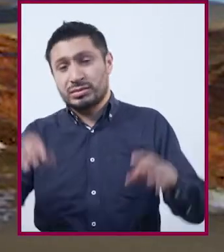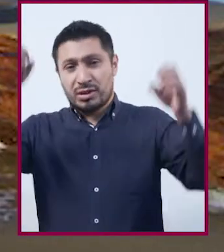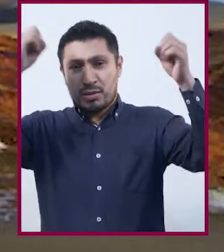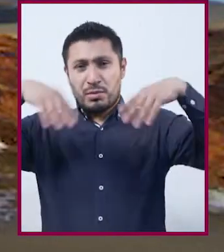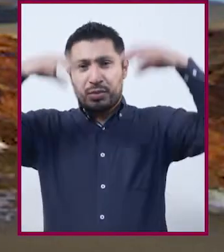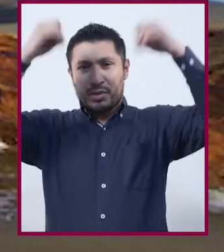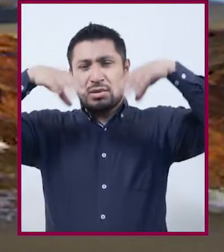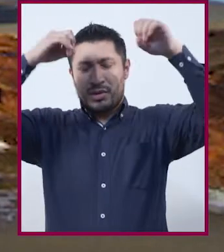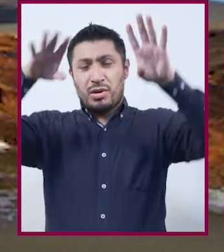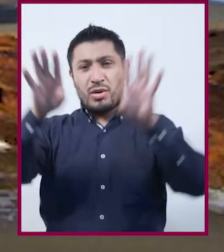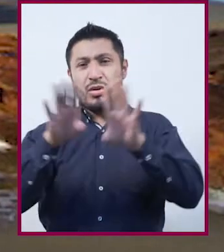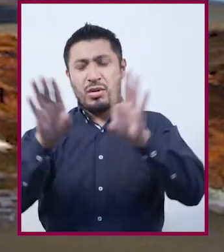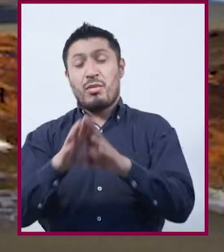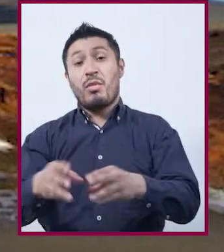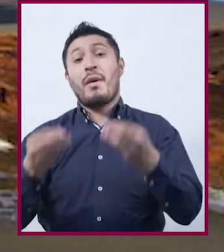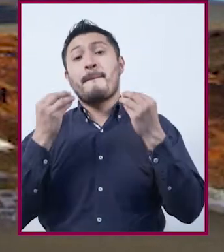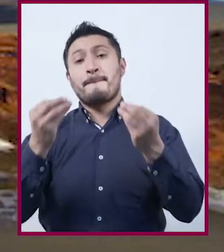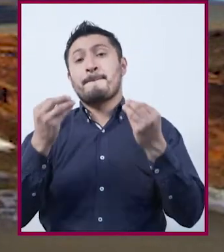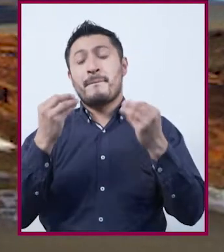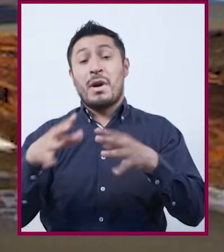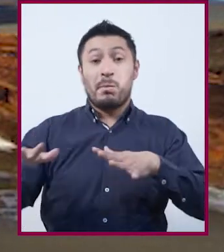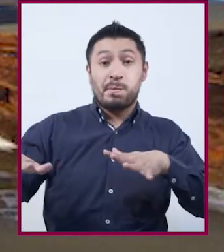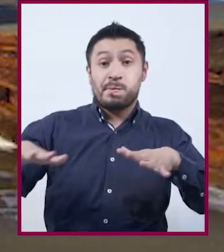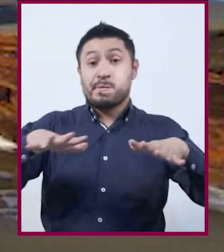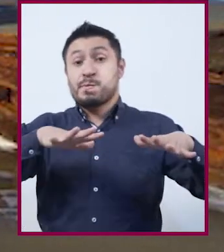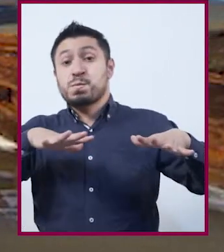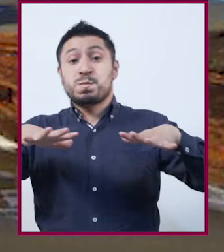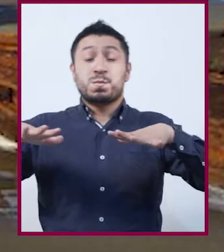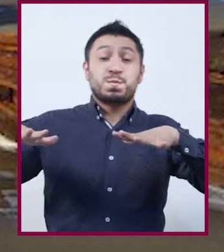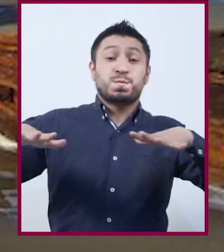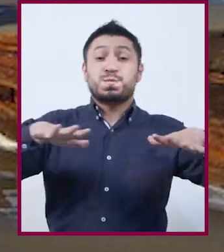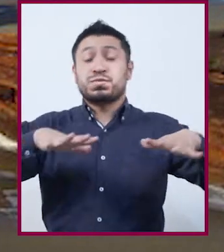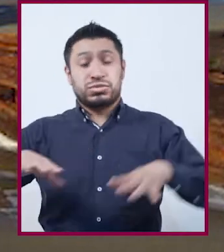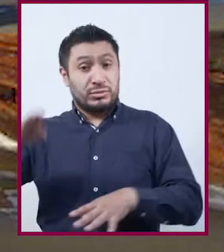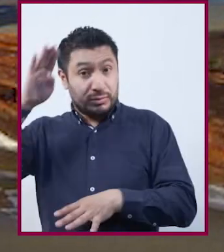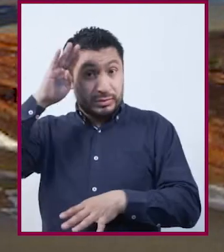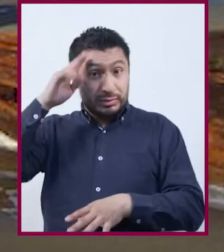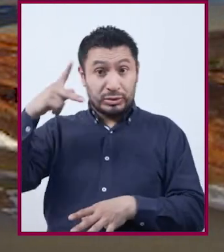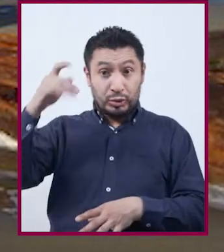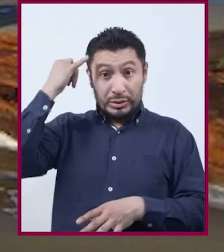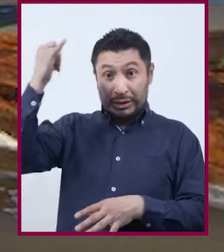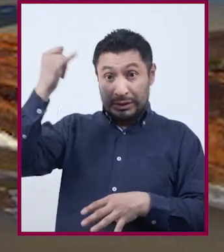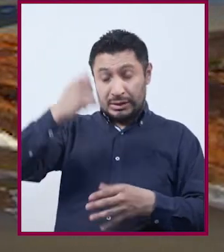de desastre que las lluvias habían estado acompañadas por un terremoto.